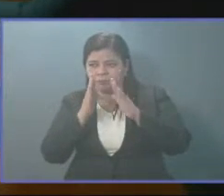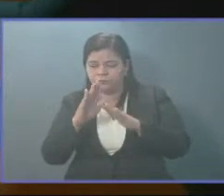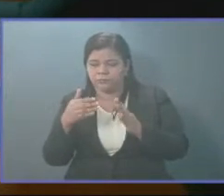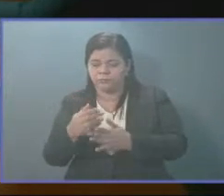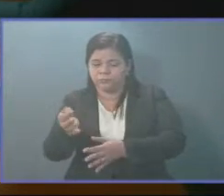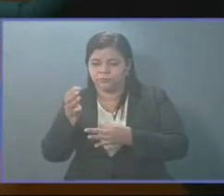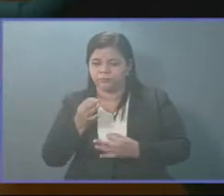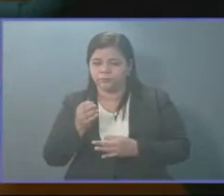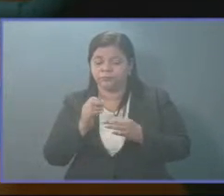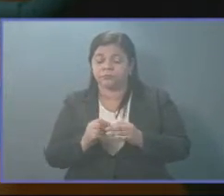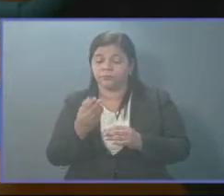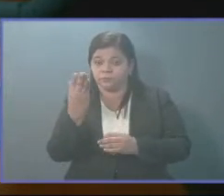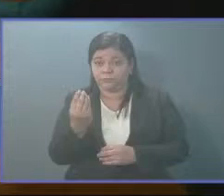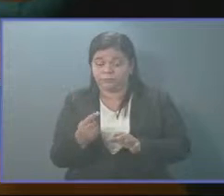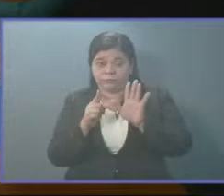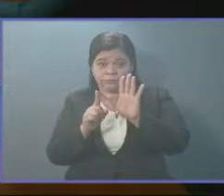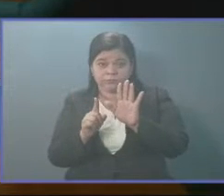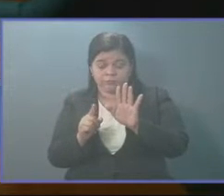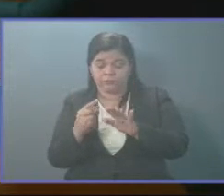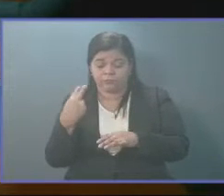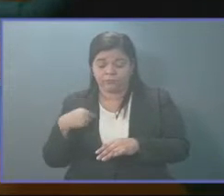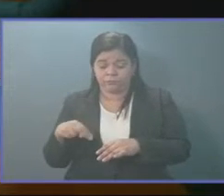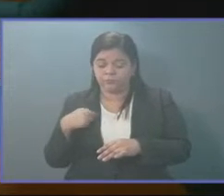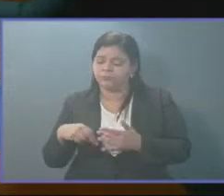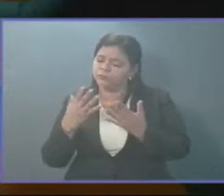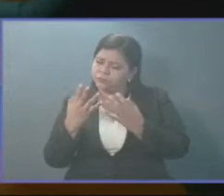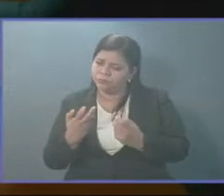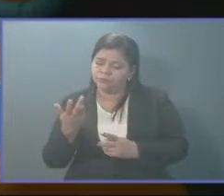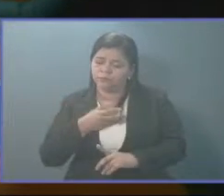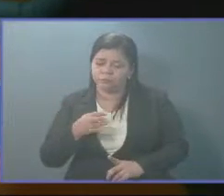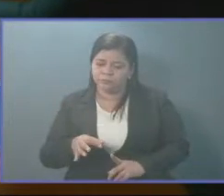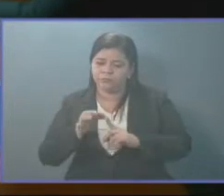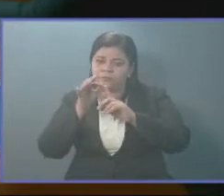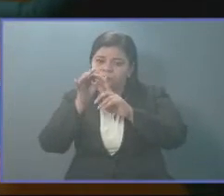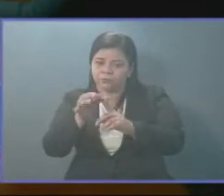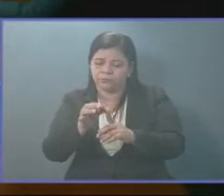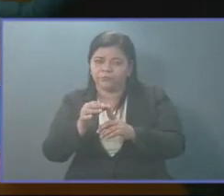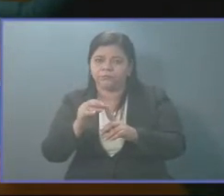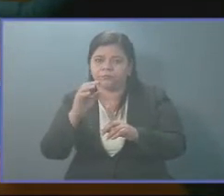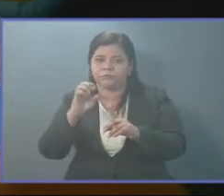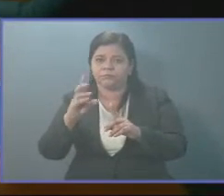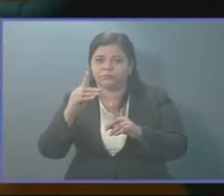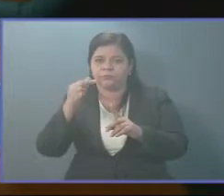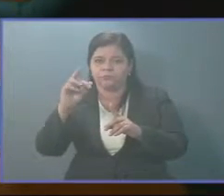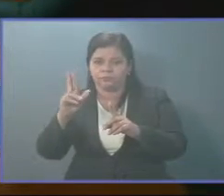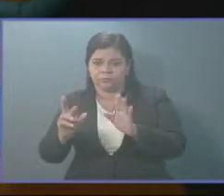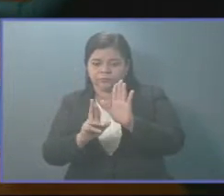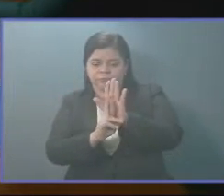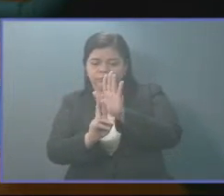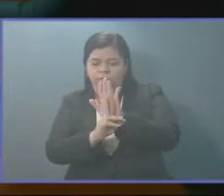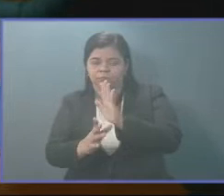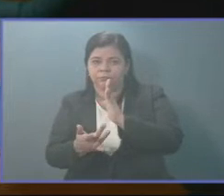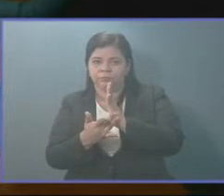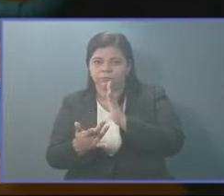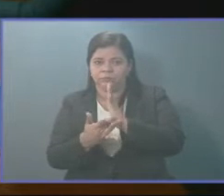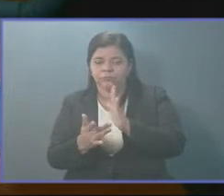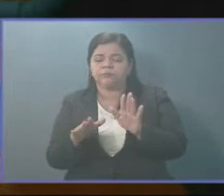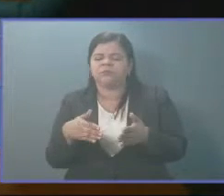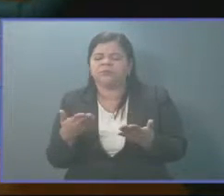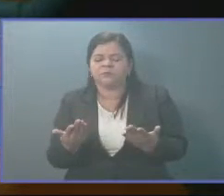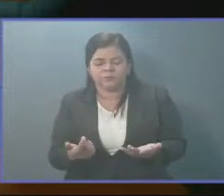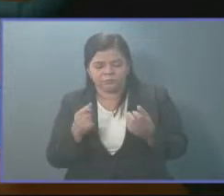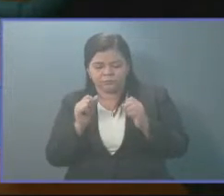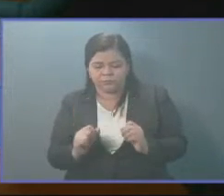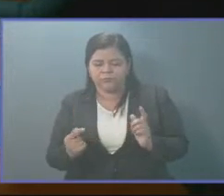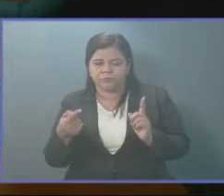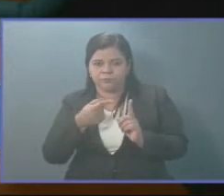fecha 10 de los corrientes, tengo a bien delegar al licenciado Eric Ezequiel López Barahona como representante técnico de esta sala a fin